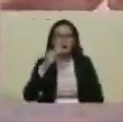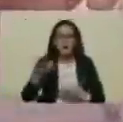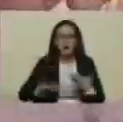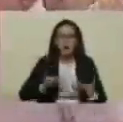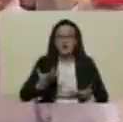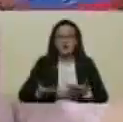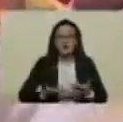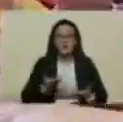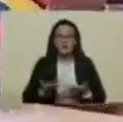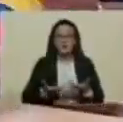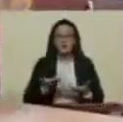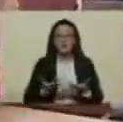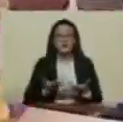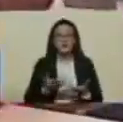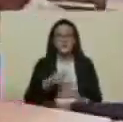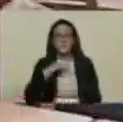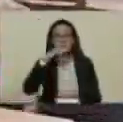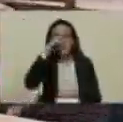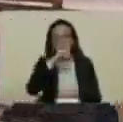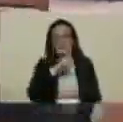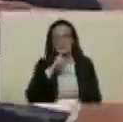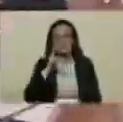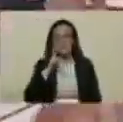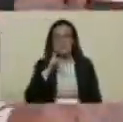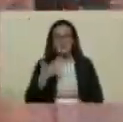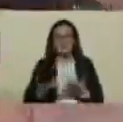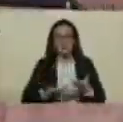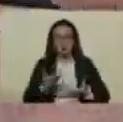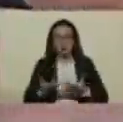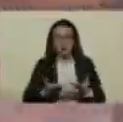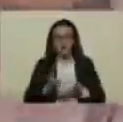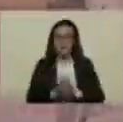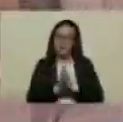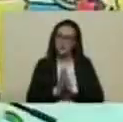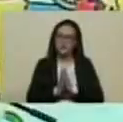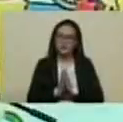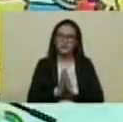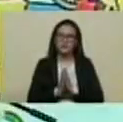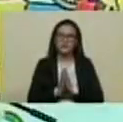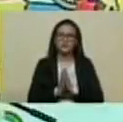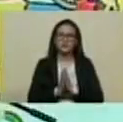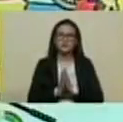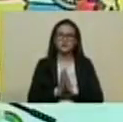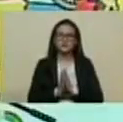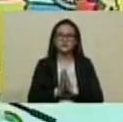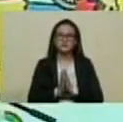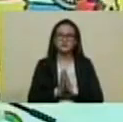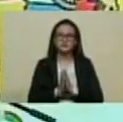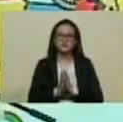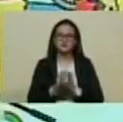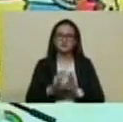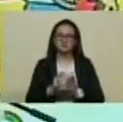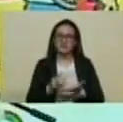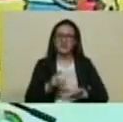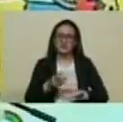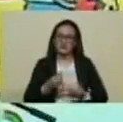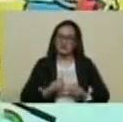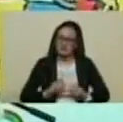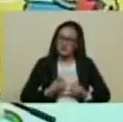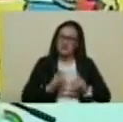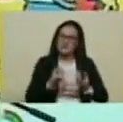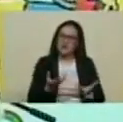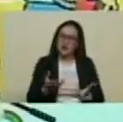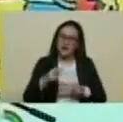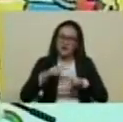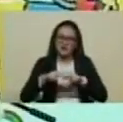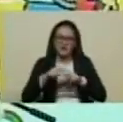cocineras, padres y madres cocineros, por favor, tiene que ser dedicación en cada